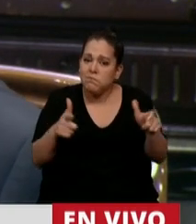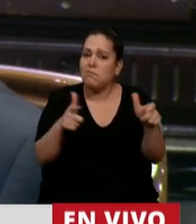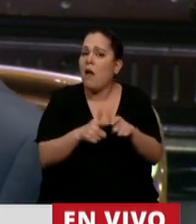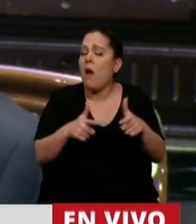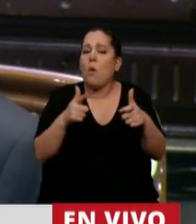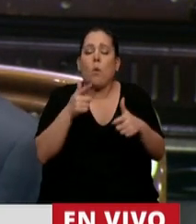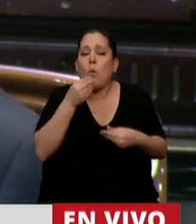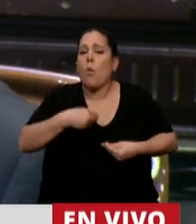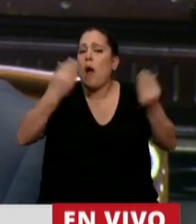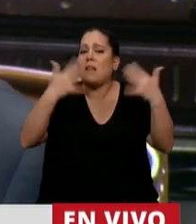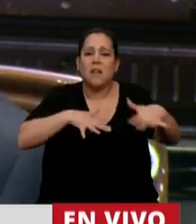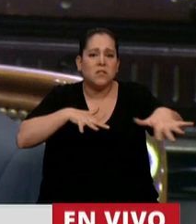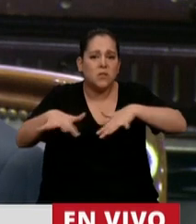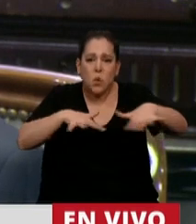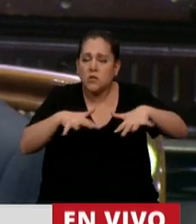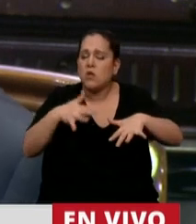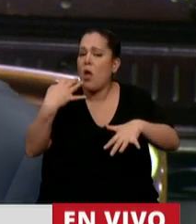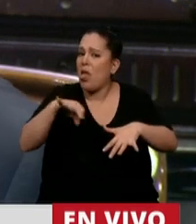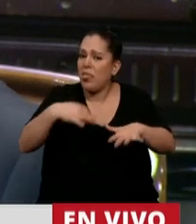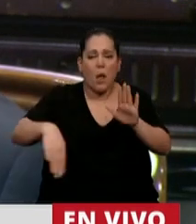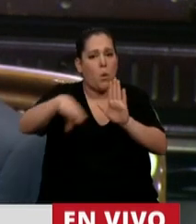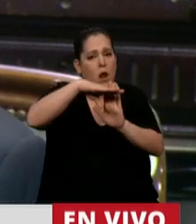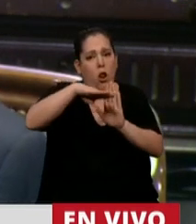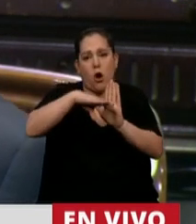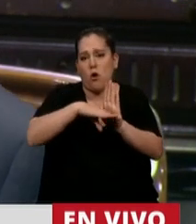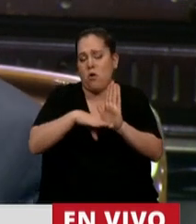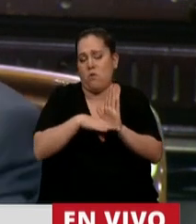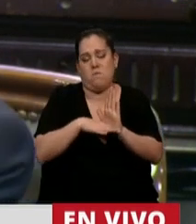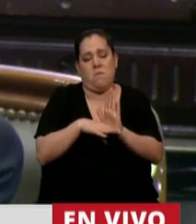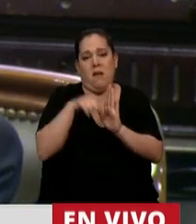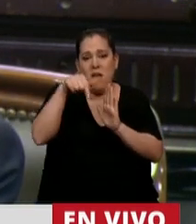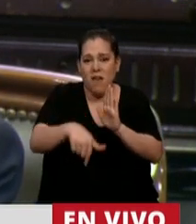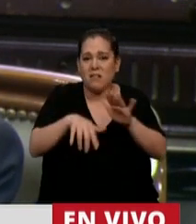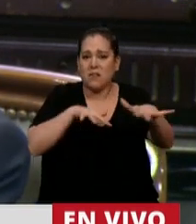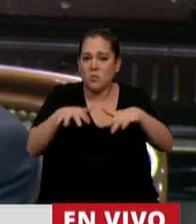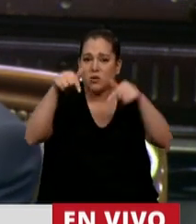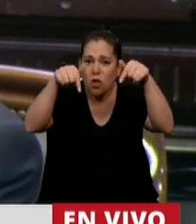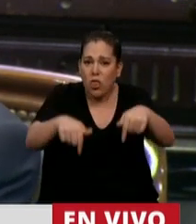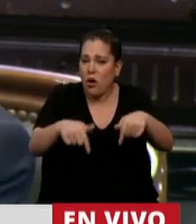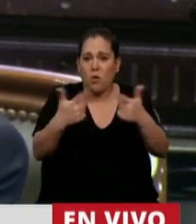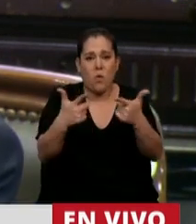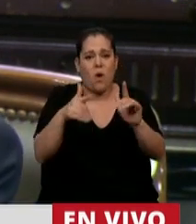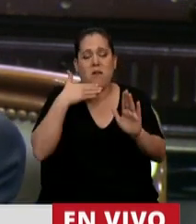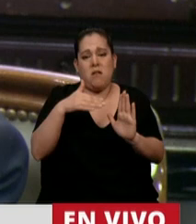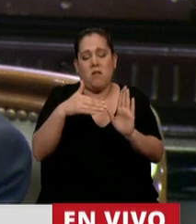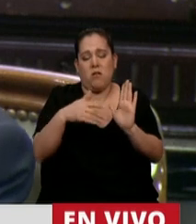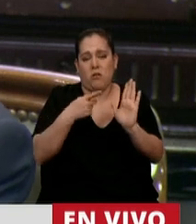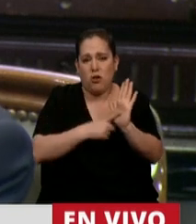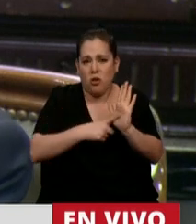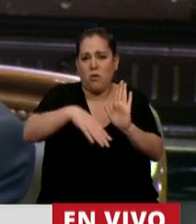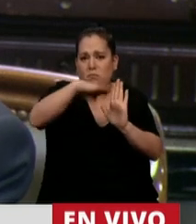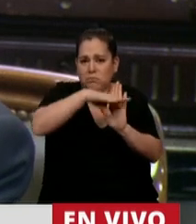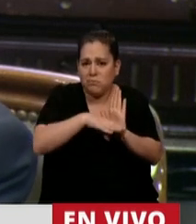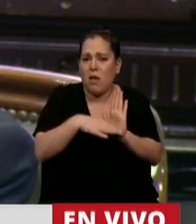sea esto, tiene que tener un basamento normativo. Este acto que estamos haciendo no lo tiene y nos obliga a decirlo,